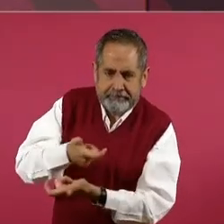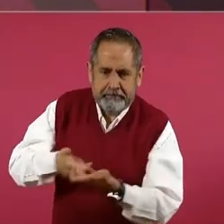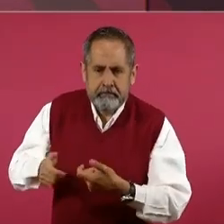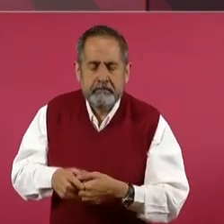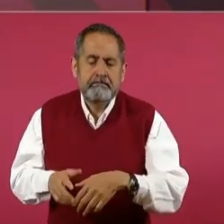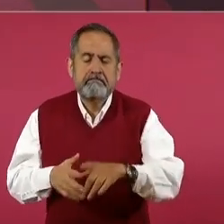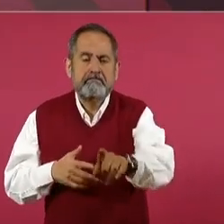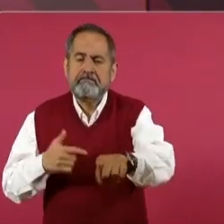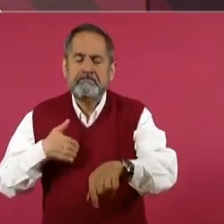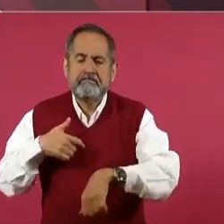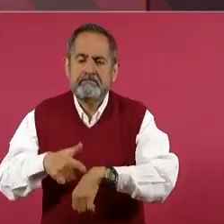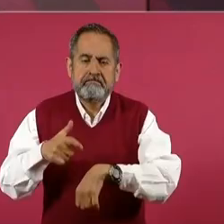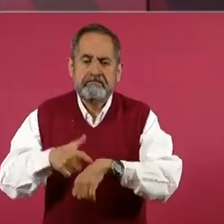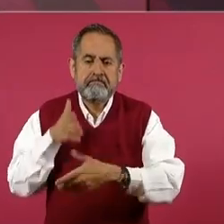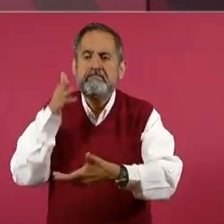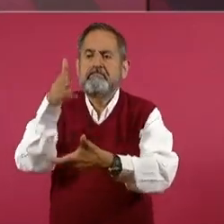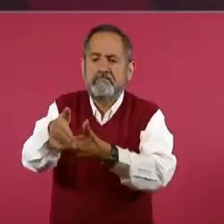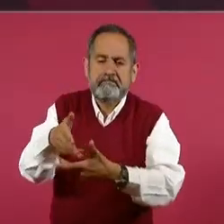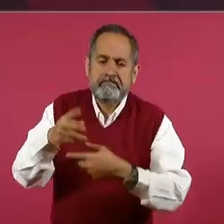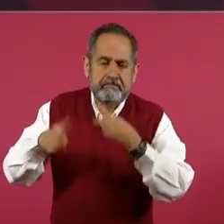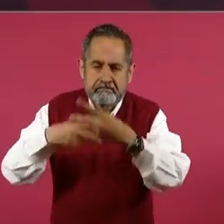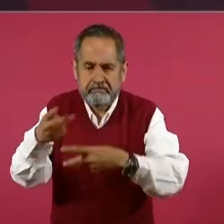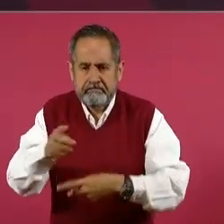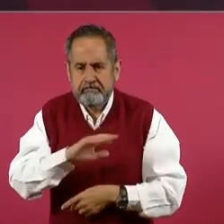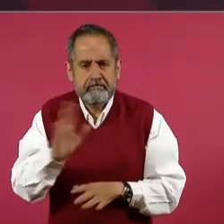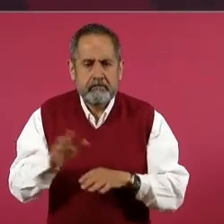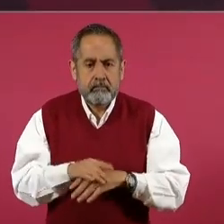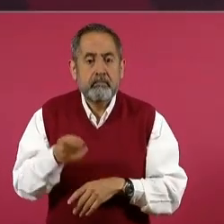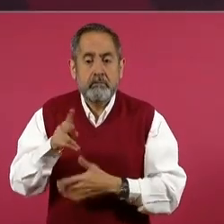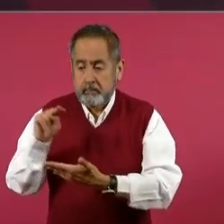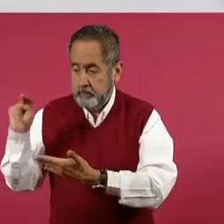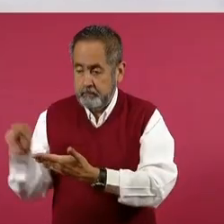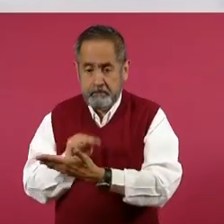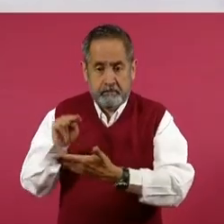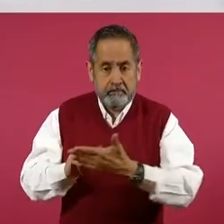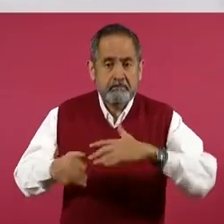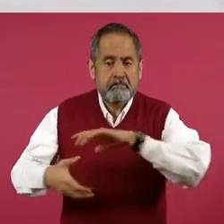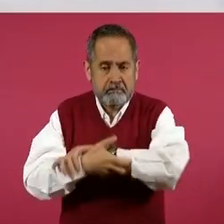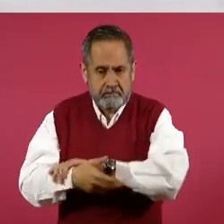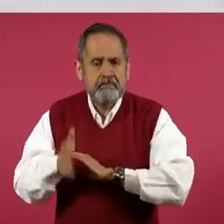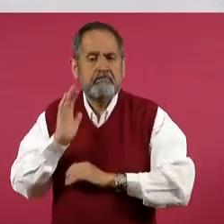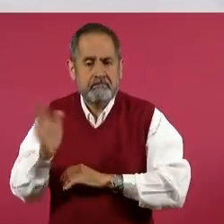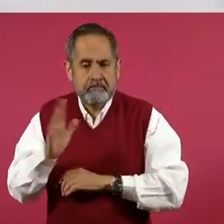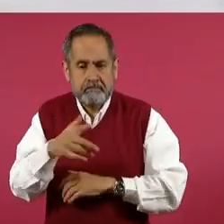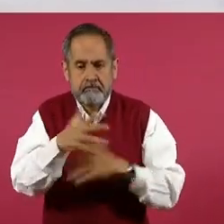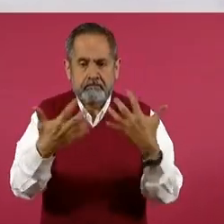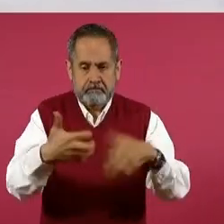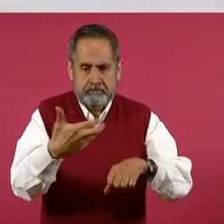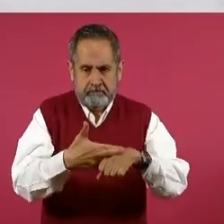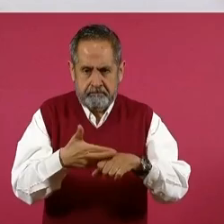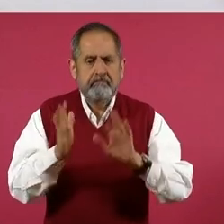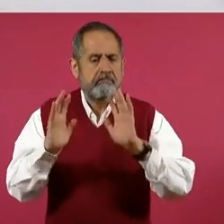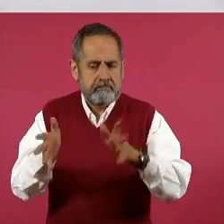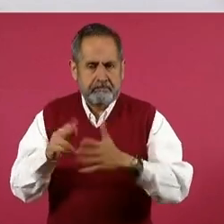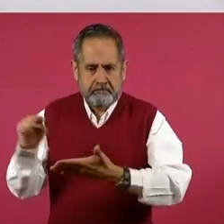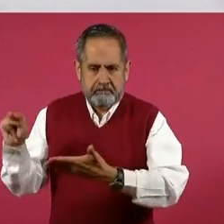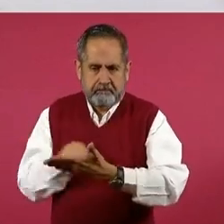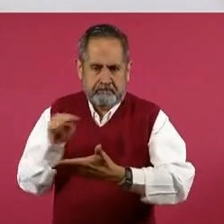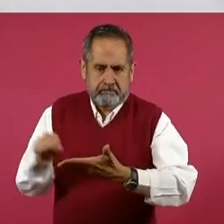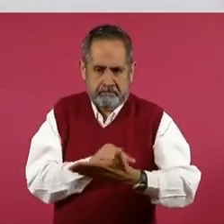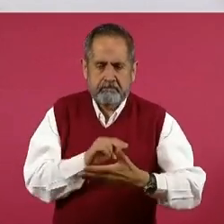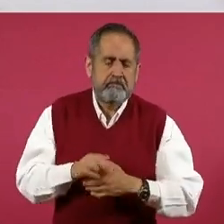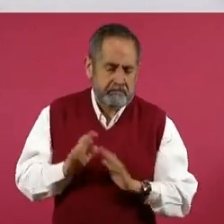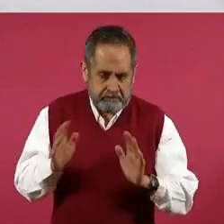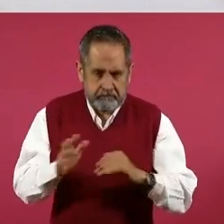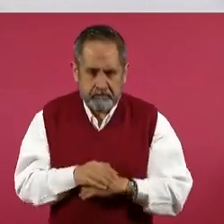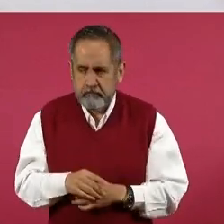ir, pero ya se firmó el convenio con la empresa. Le vamos a pedir